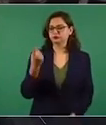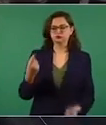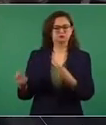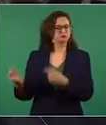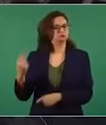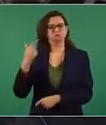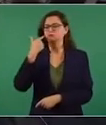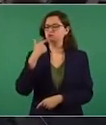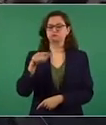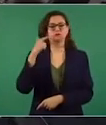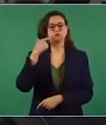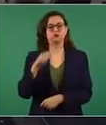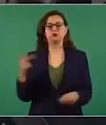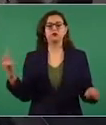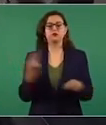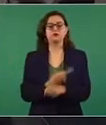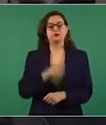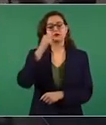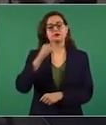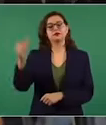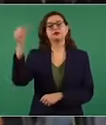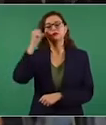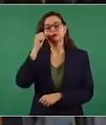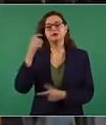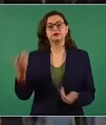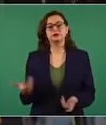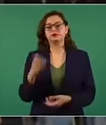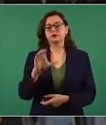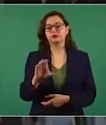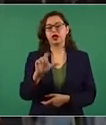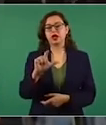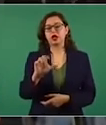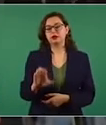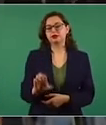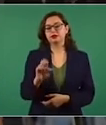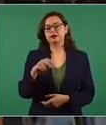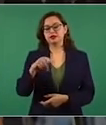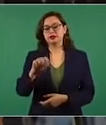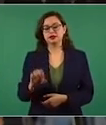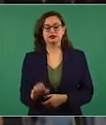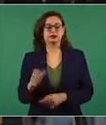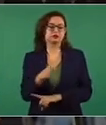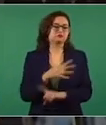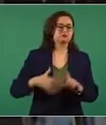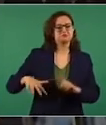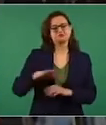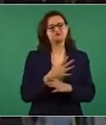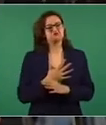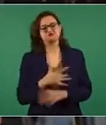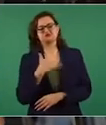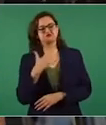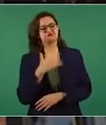ayer la CENTE pues afirma que no hay condiciones para regresar de forma presencial en la tercera